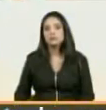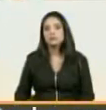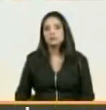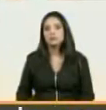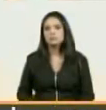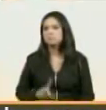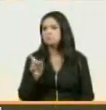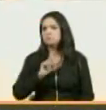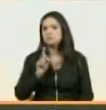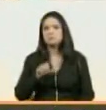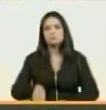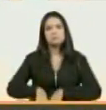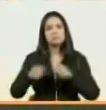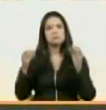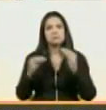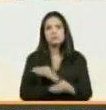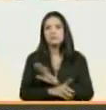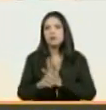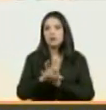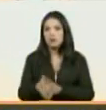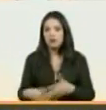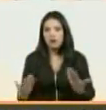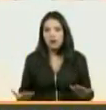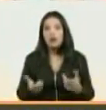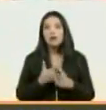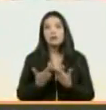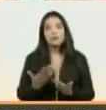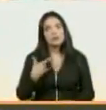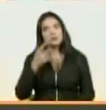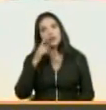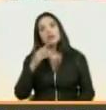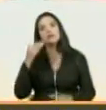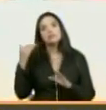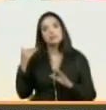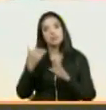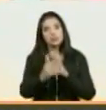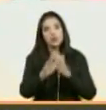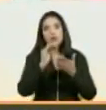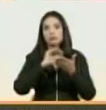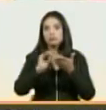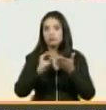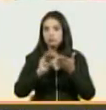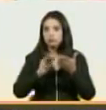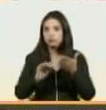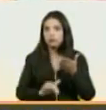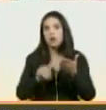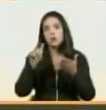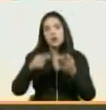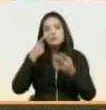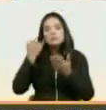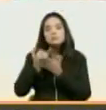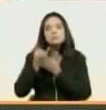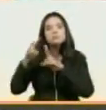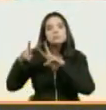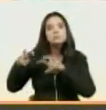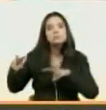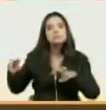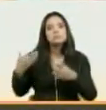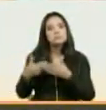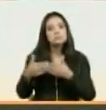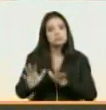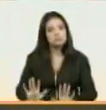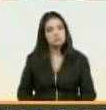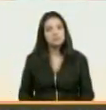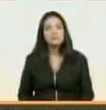no están dentro de la legalidad. Y se envió una comunicación y voy a averiguar cuál es el estatus de la misma. El